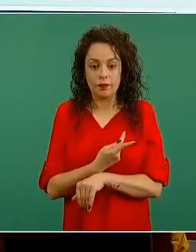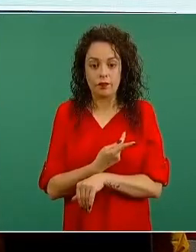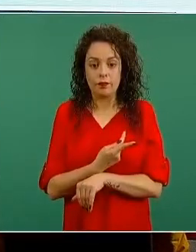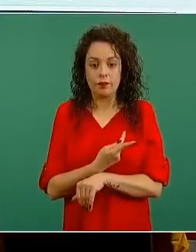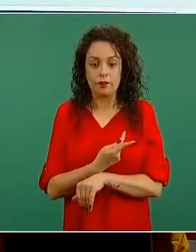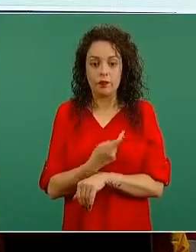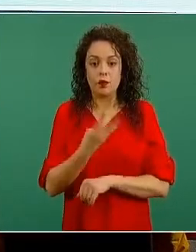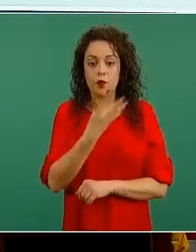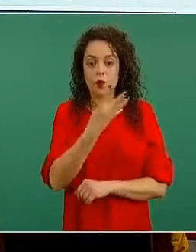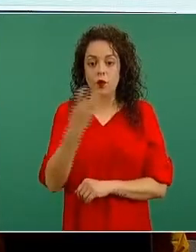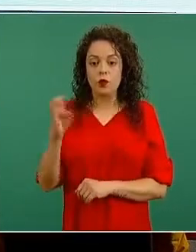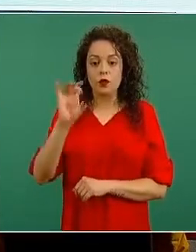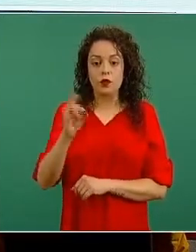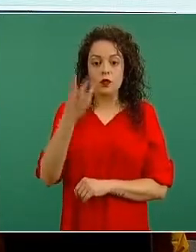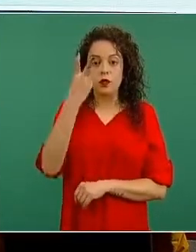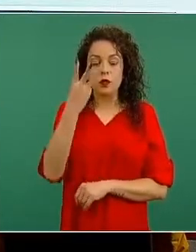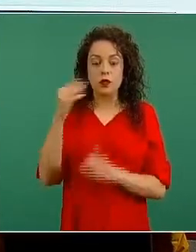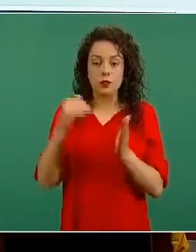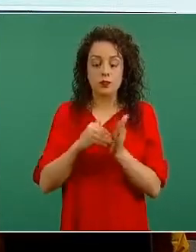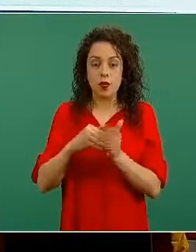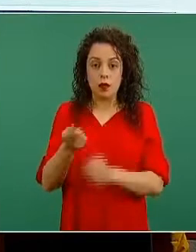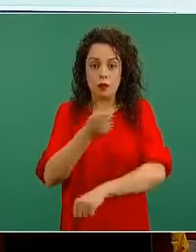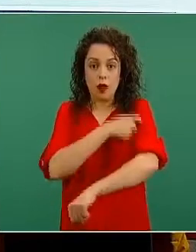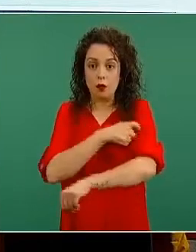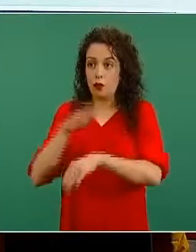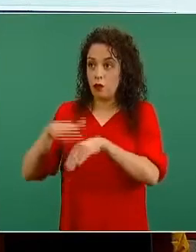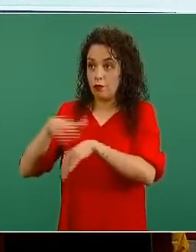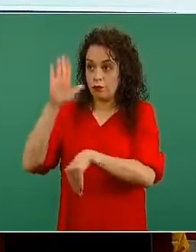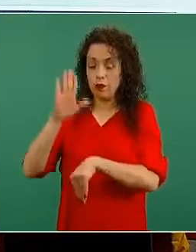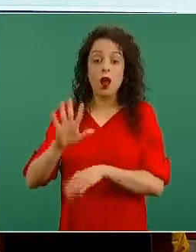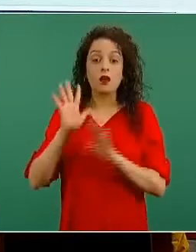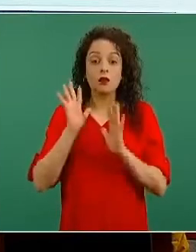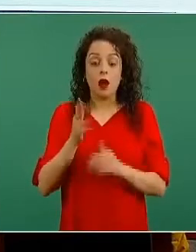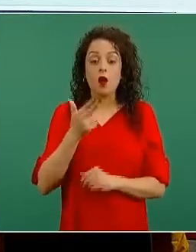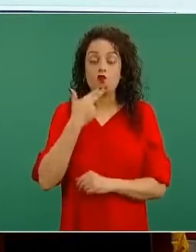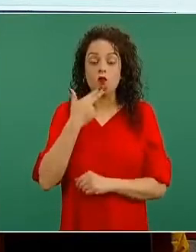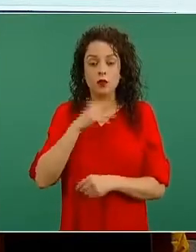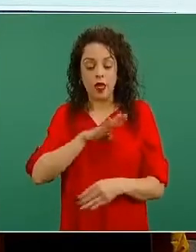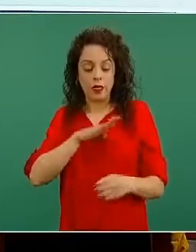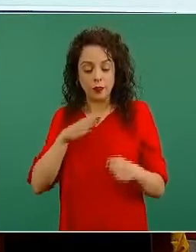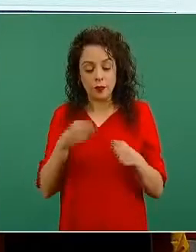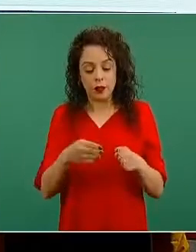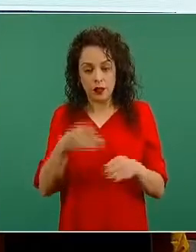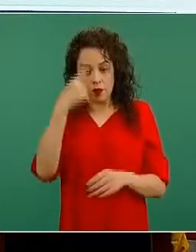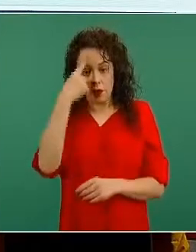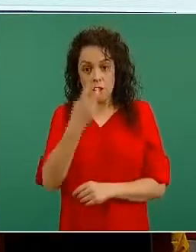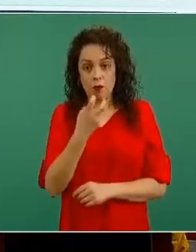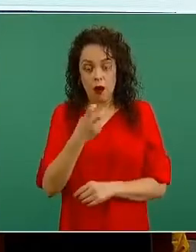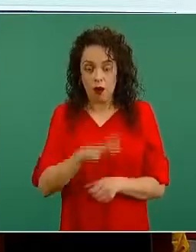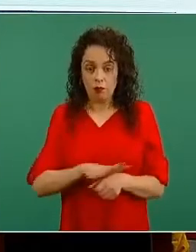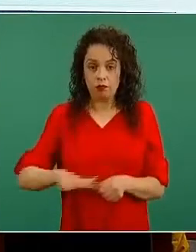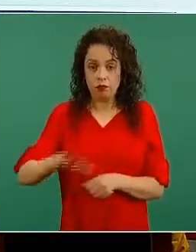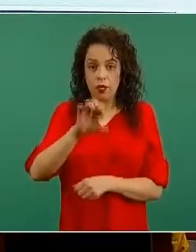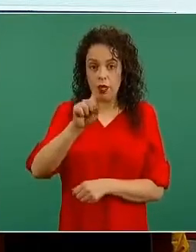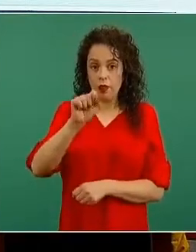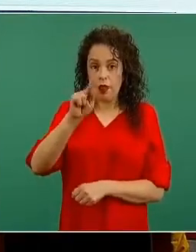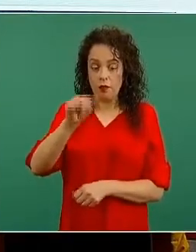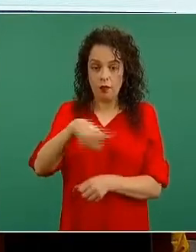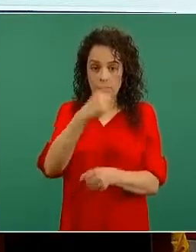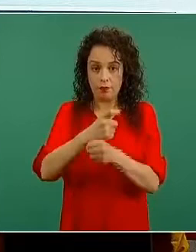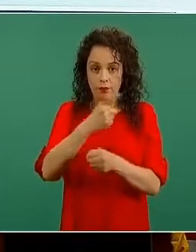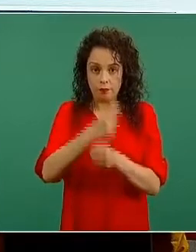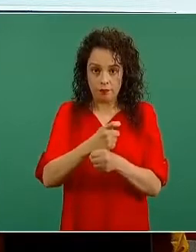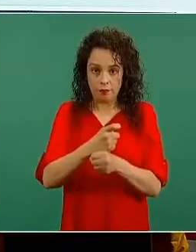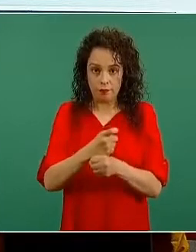de 433,000 vacunas fue utilizado específicamente para esta etapa y en esta fase ya